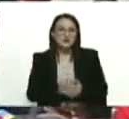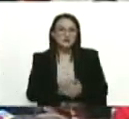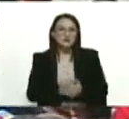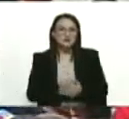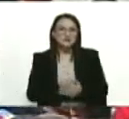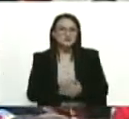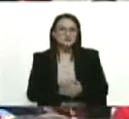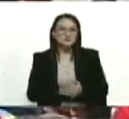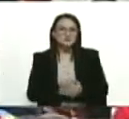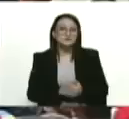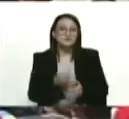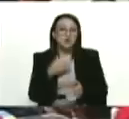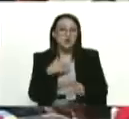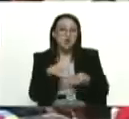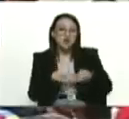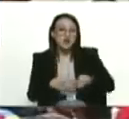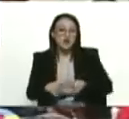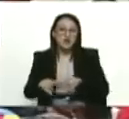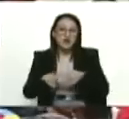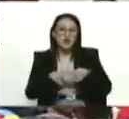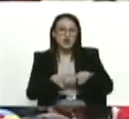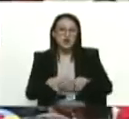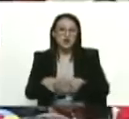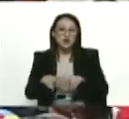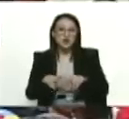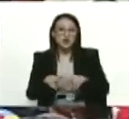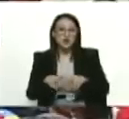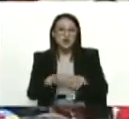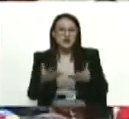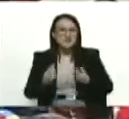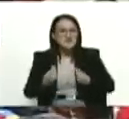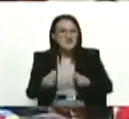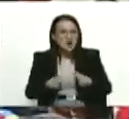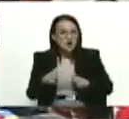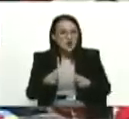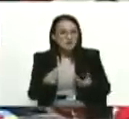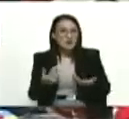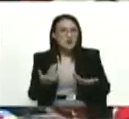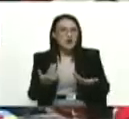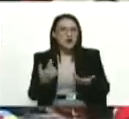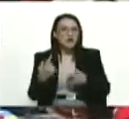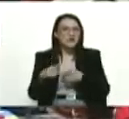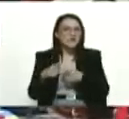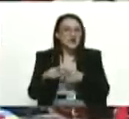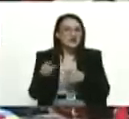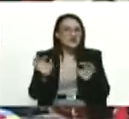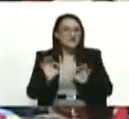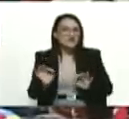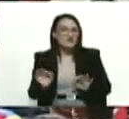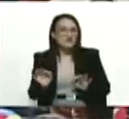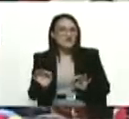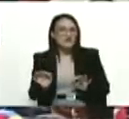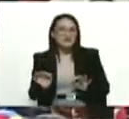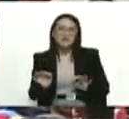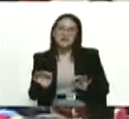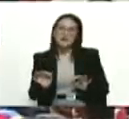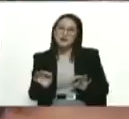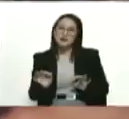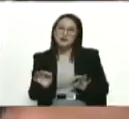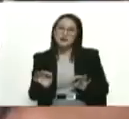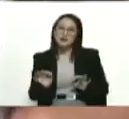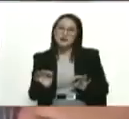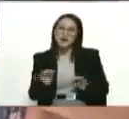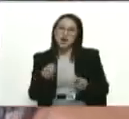Ah, bueno, yo soy ingeniero. No, que ¿de qué vive? Tengo varias ofertas. No tienen cómo responderle a